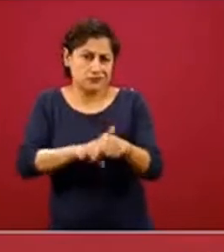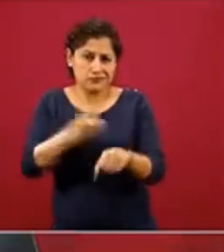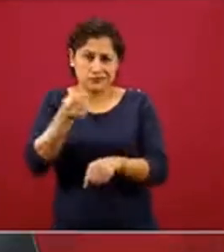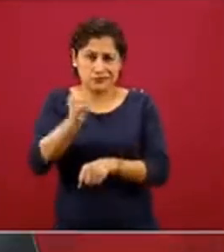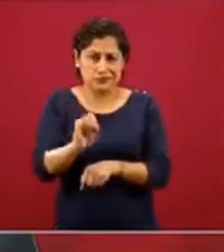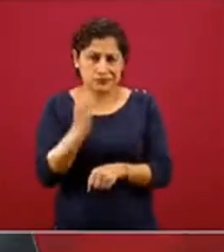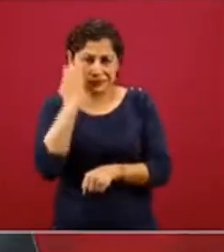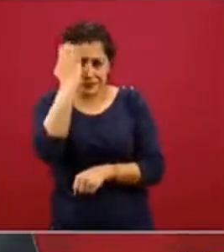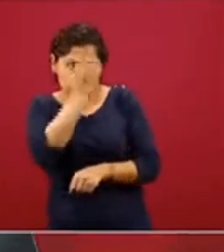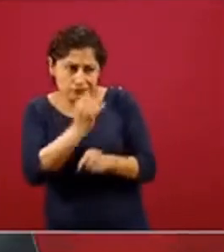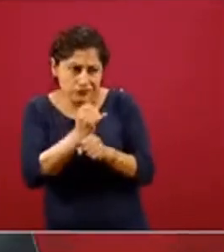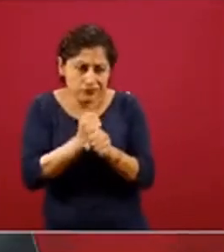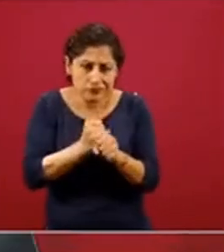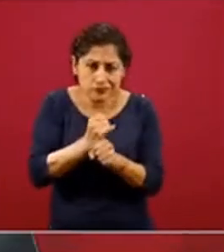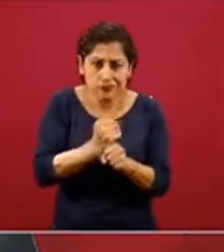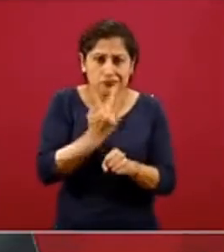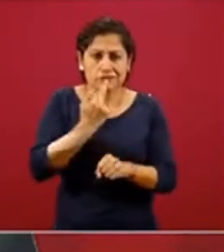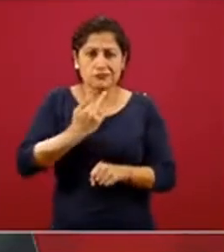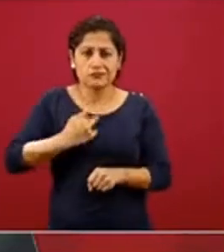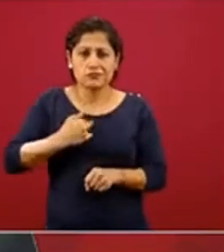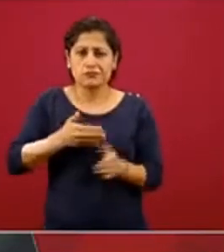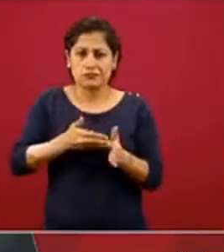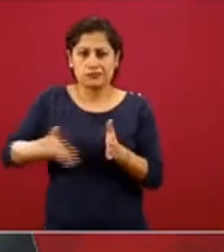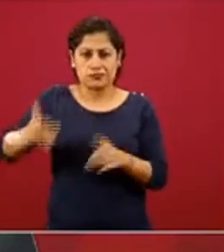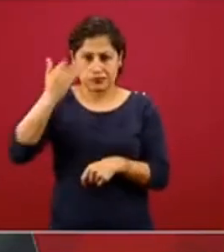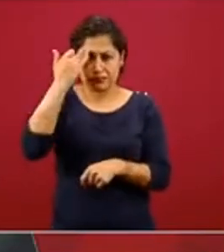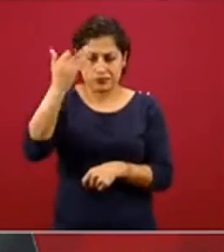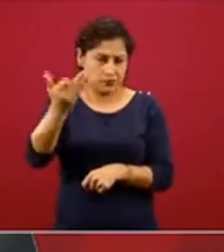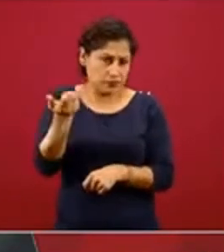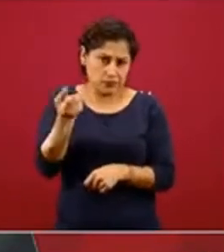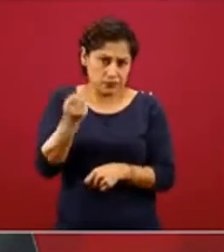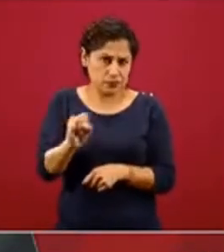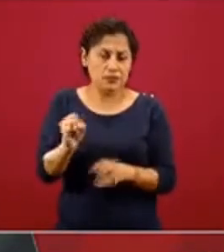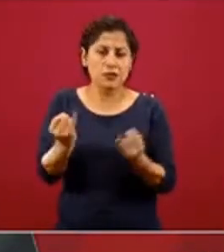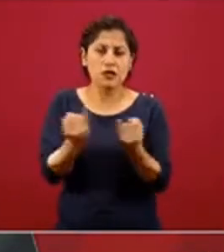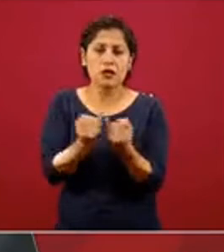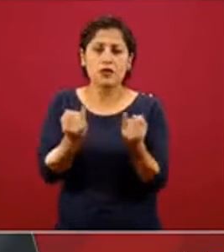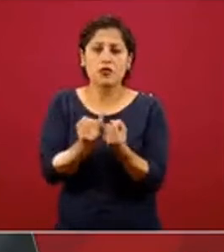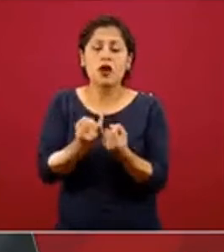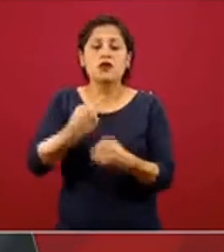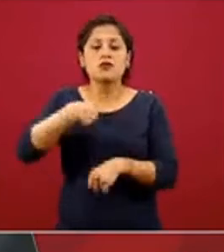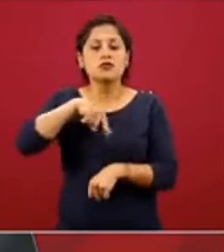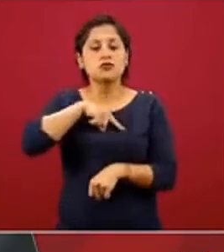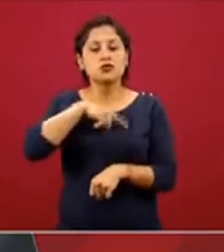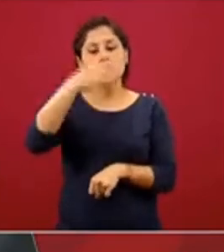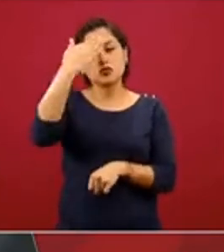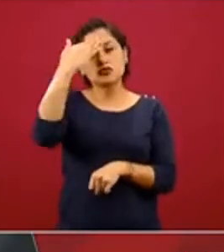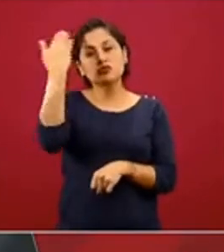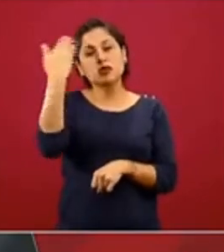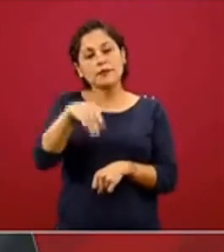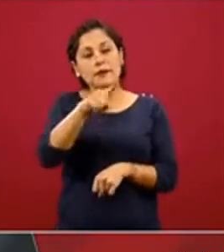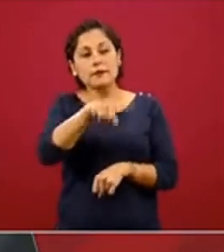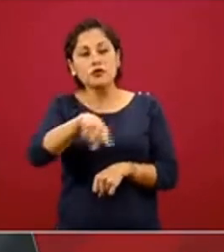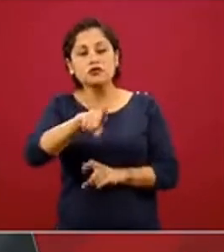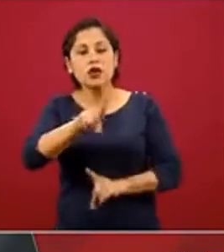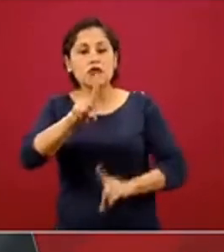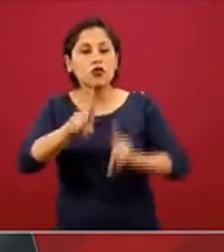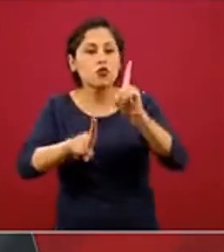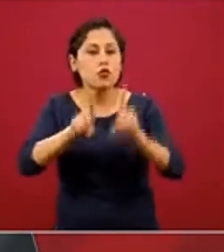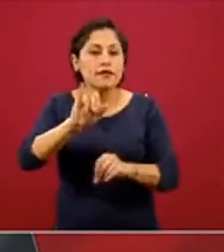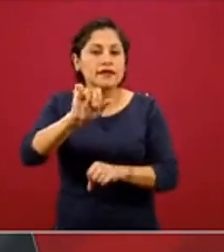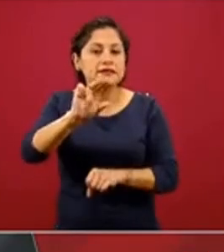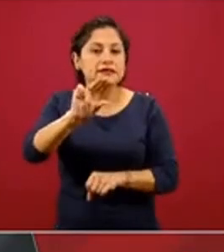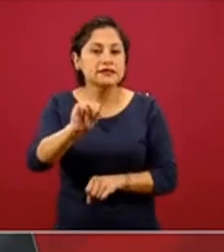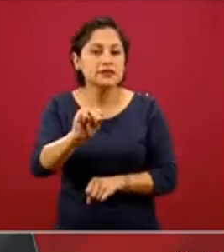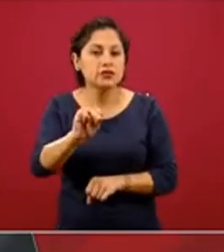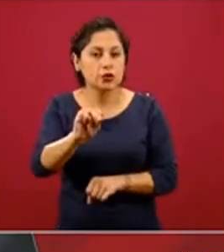epidemiológico, definimos desde el principio que los casos sospechosos son en sí mismos una señal